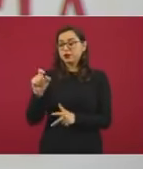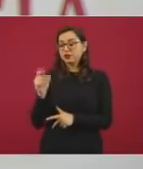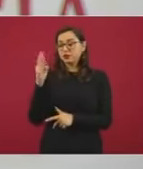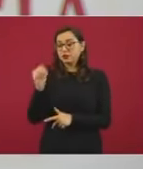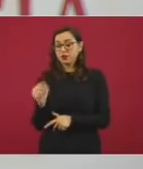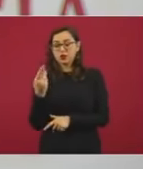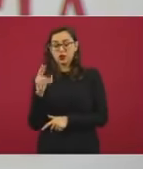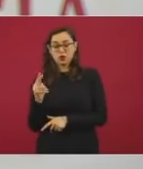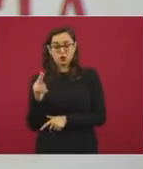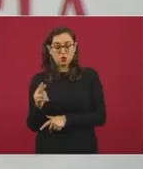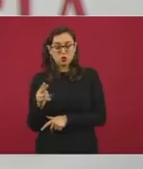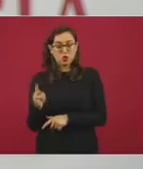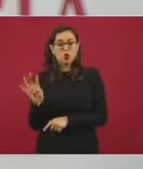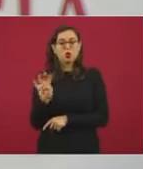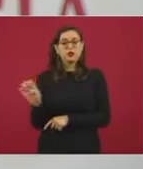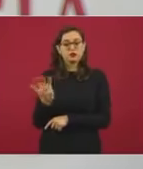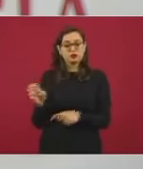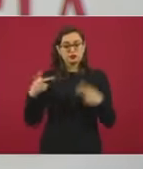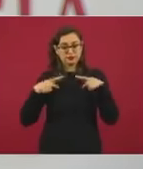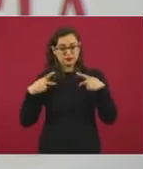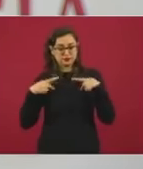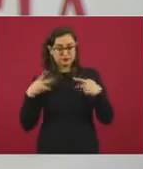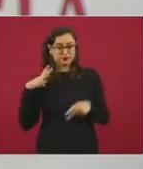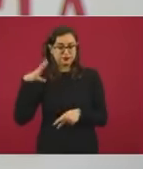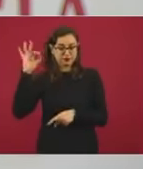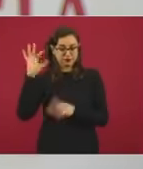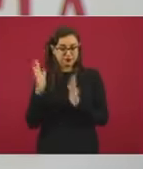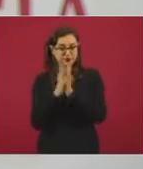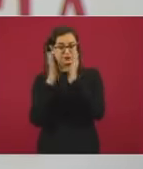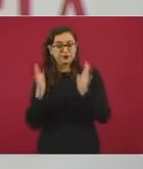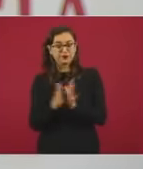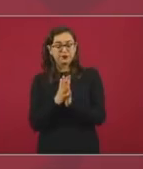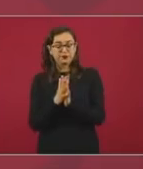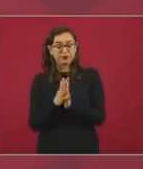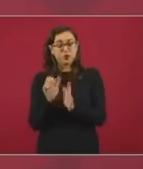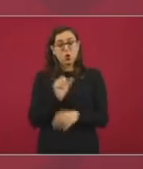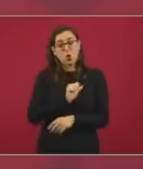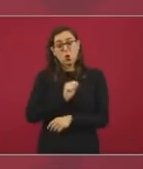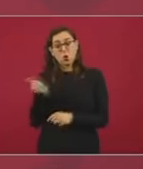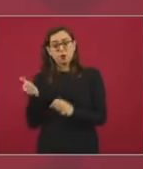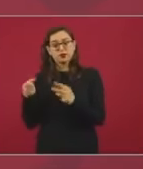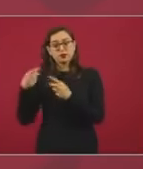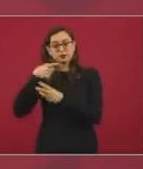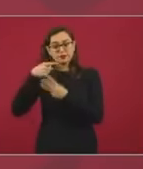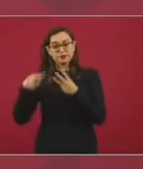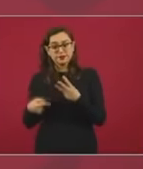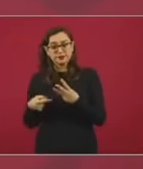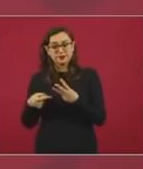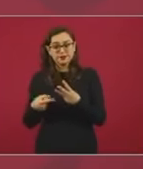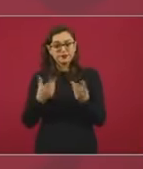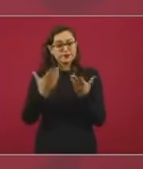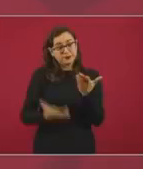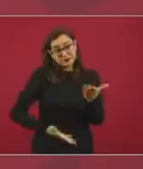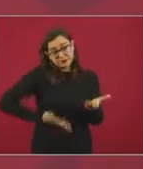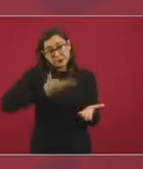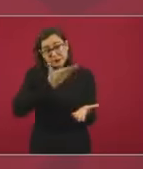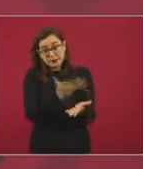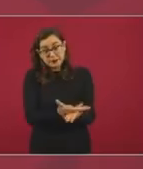han participado 400 voluntarios. Y tenemos 3 que ya presentaron ante COFEPRIS o